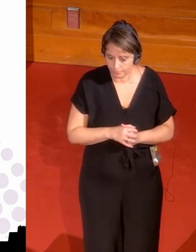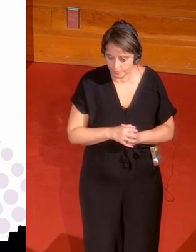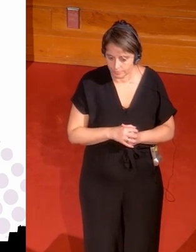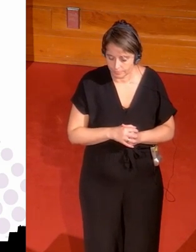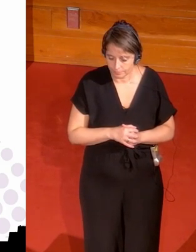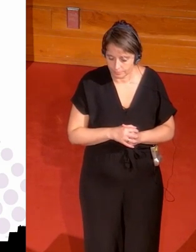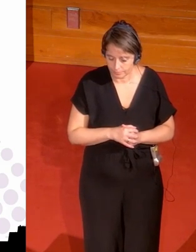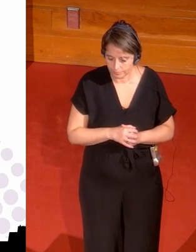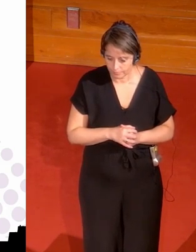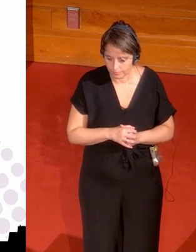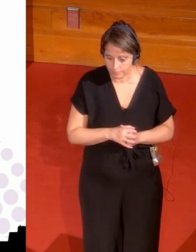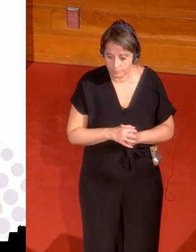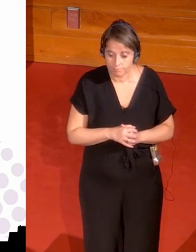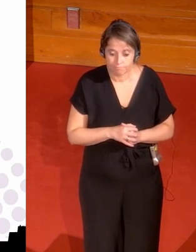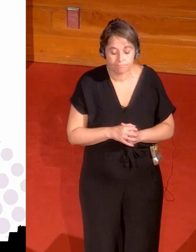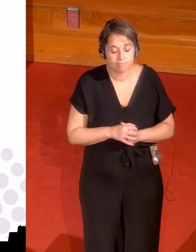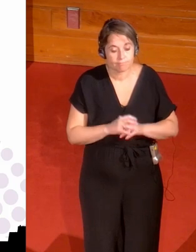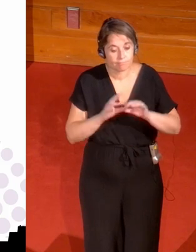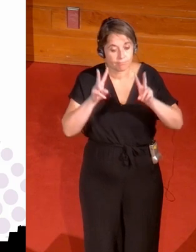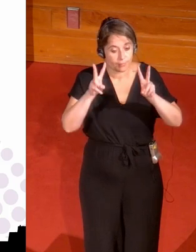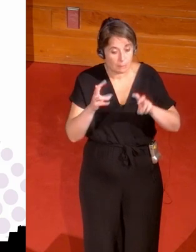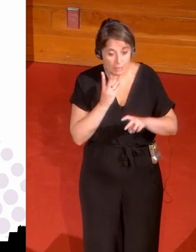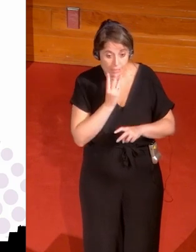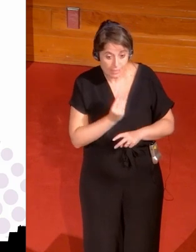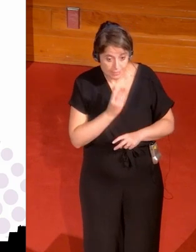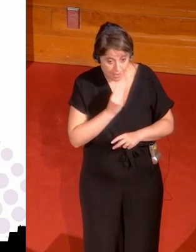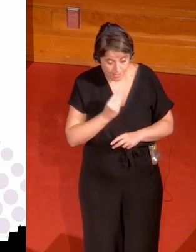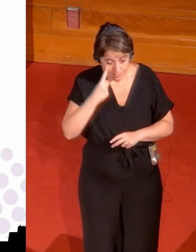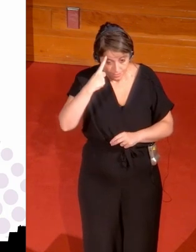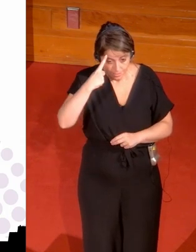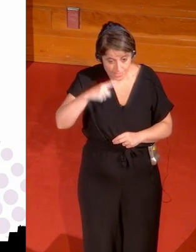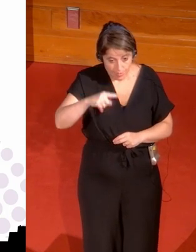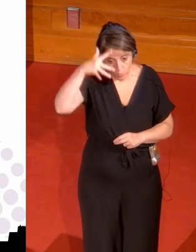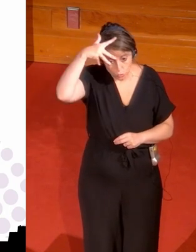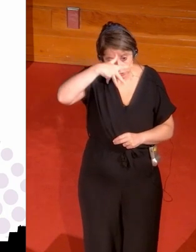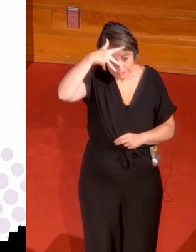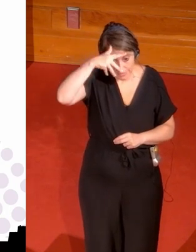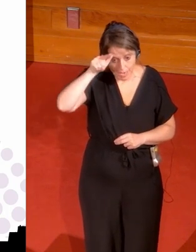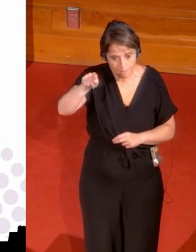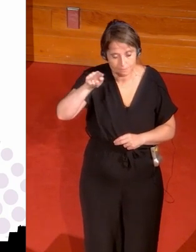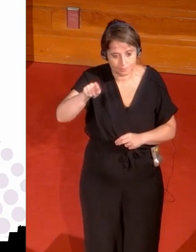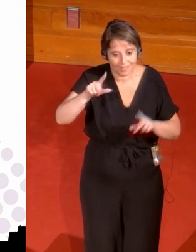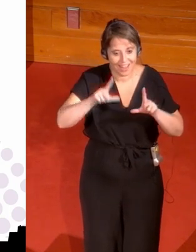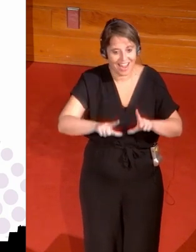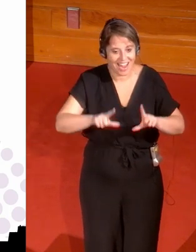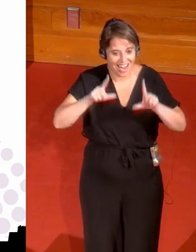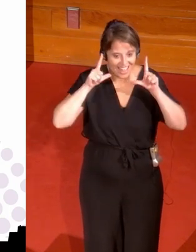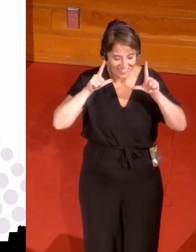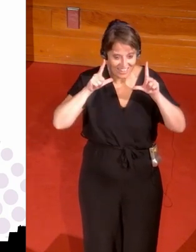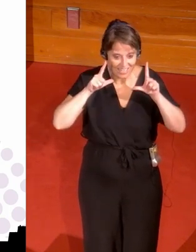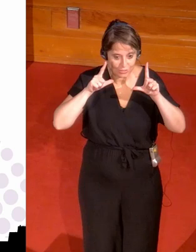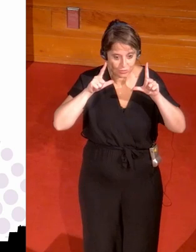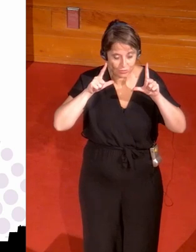Cómo en cuanto a Israel además sabemos que Donald Trump es con diferencia el candidato favorito